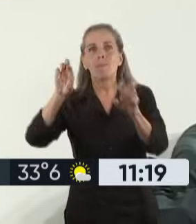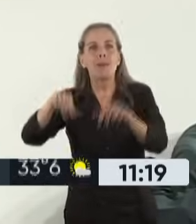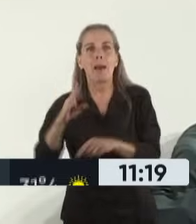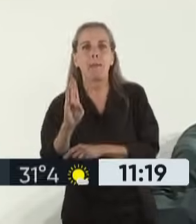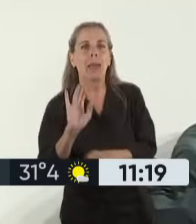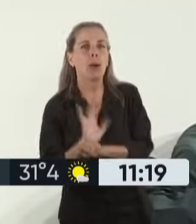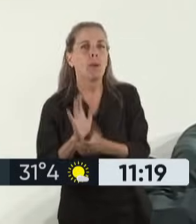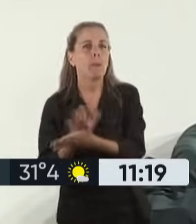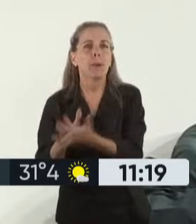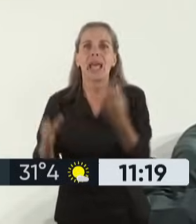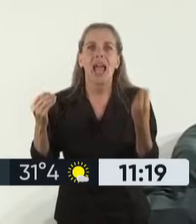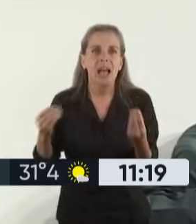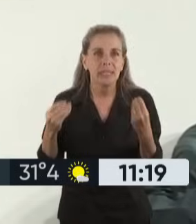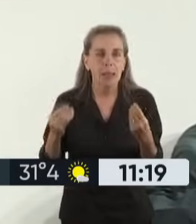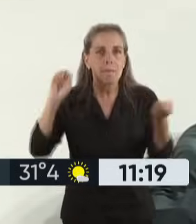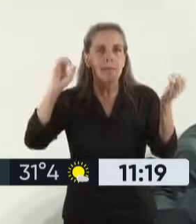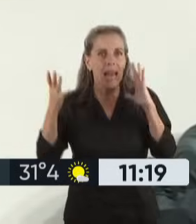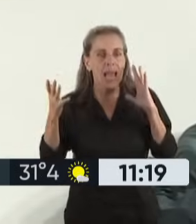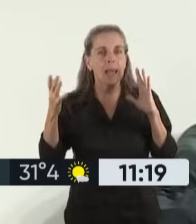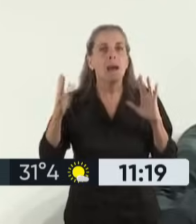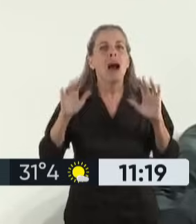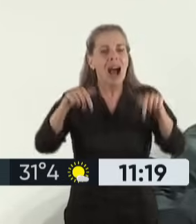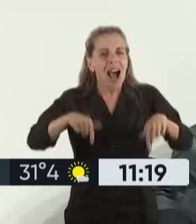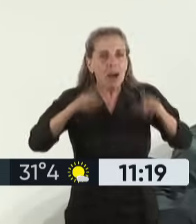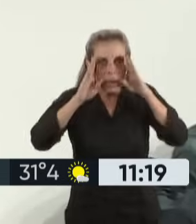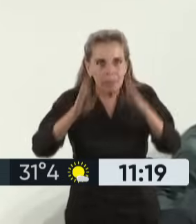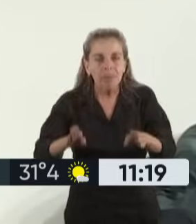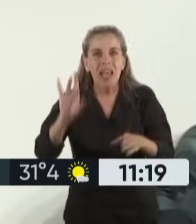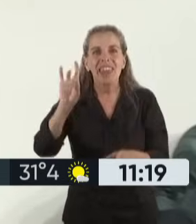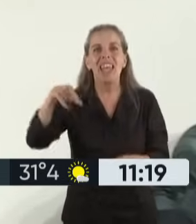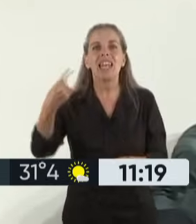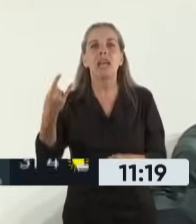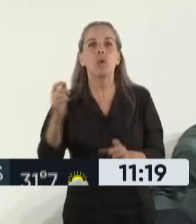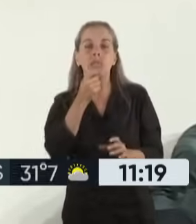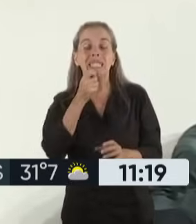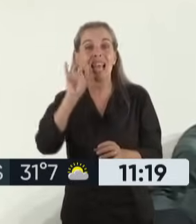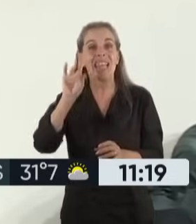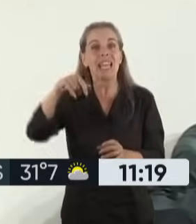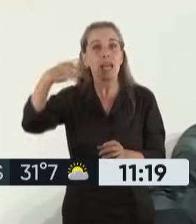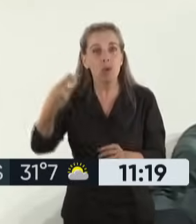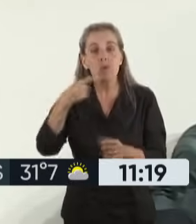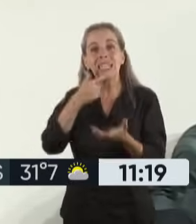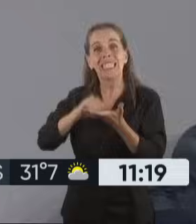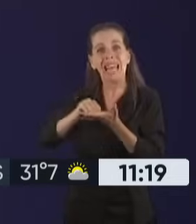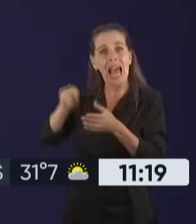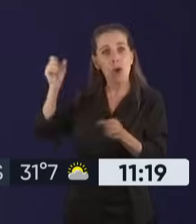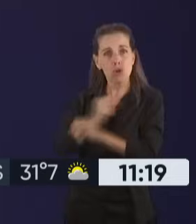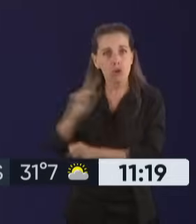haber posibilidades de que se complique el pacto de mayo? Pero ahora, siendo al DNU, ¿cuál es el plan B si esto no se aprueba en el Parlamento?